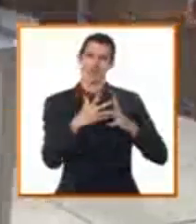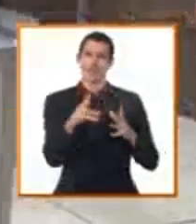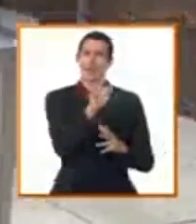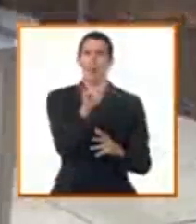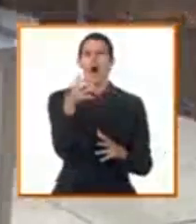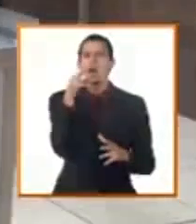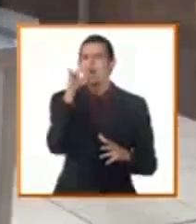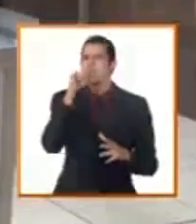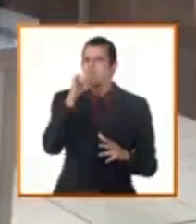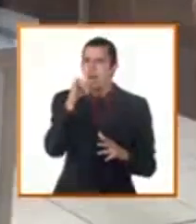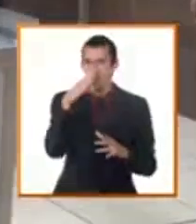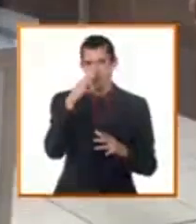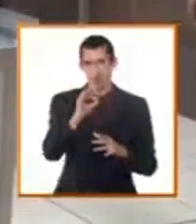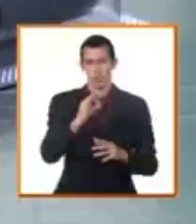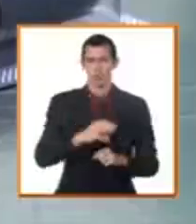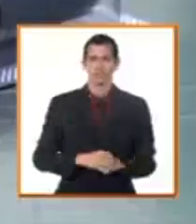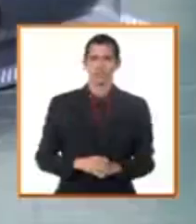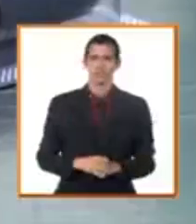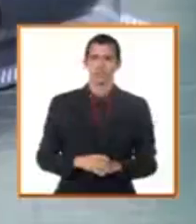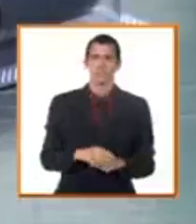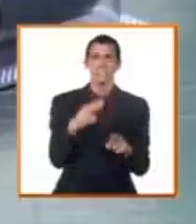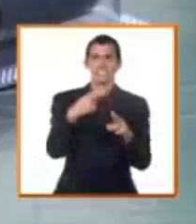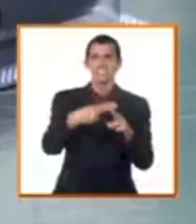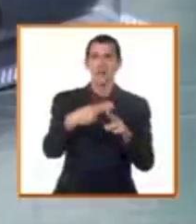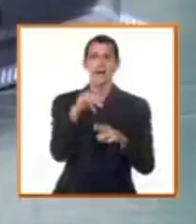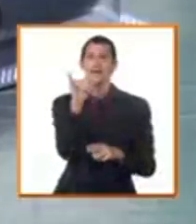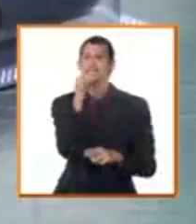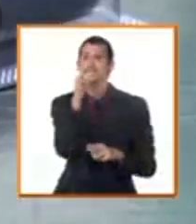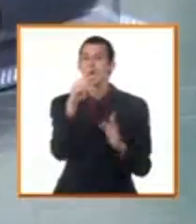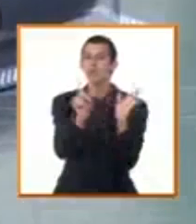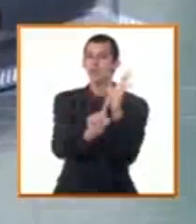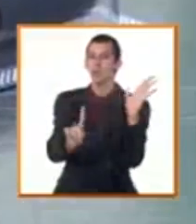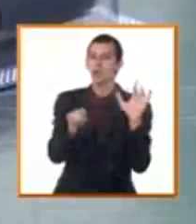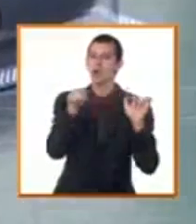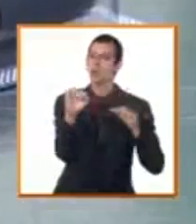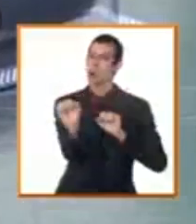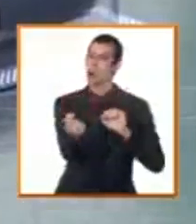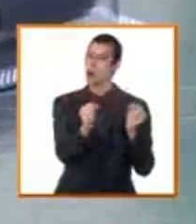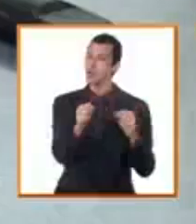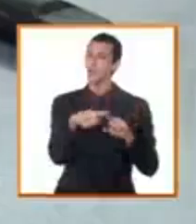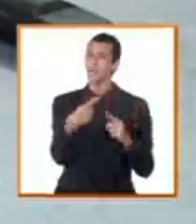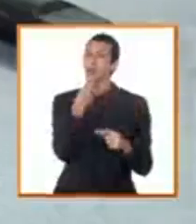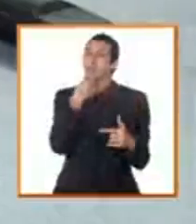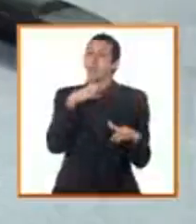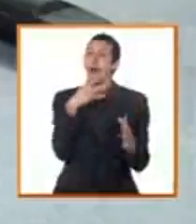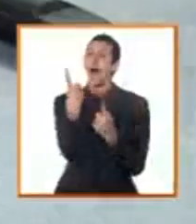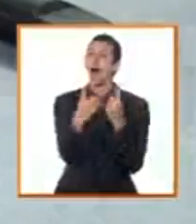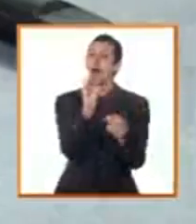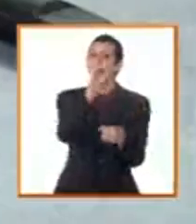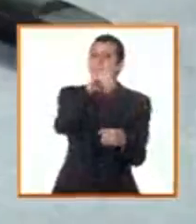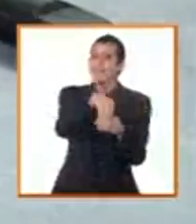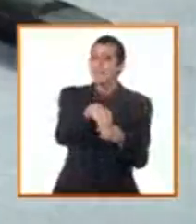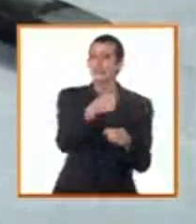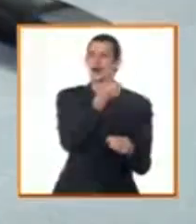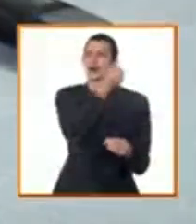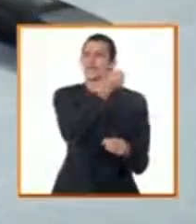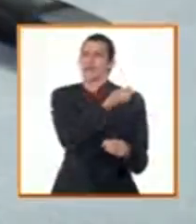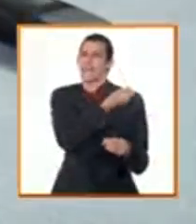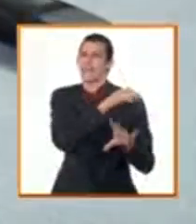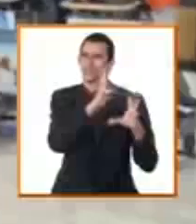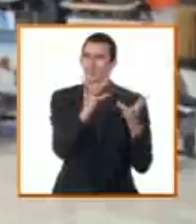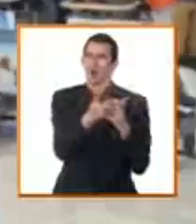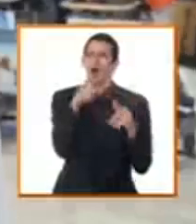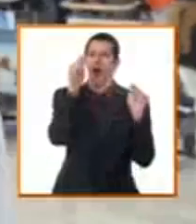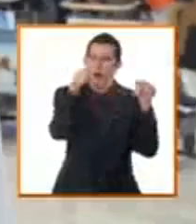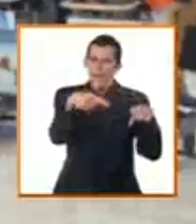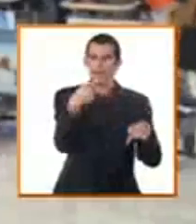porque también es una de las formas en las que se puede introducir drogas al país. Es decir, tenemos conocimiento de que en lugares